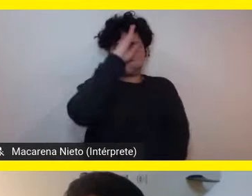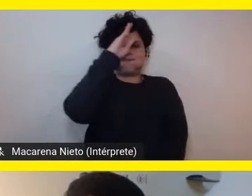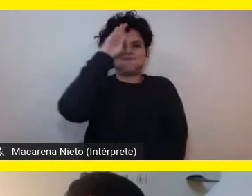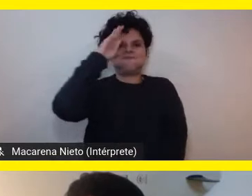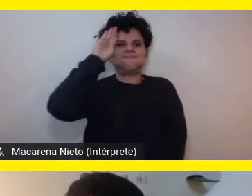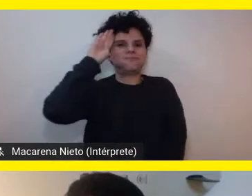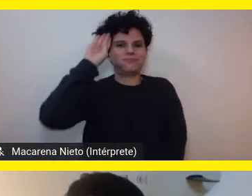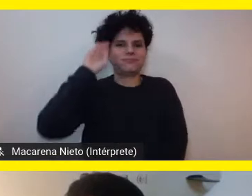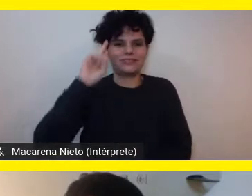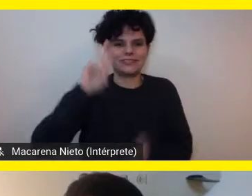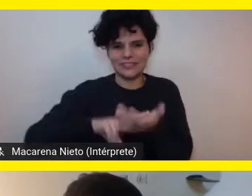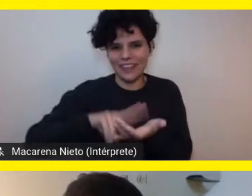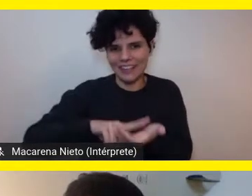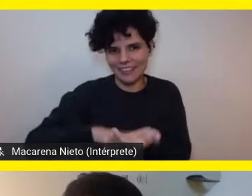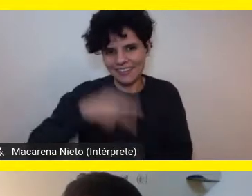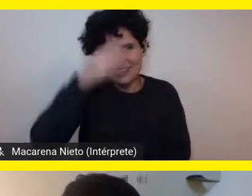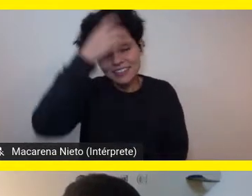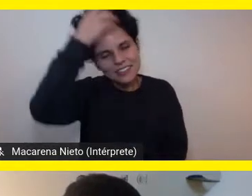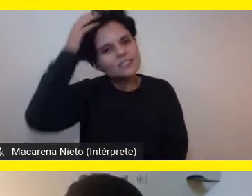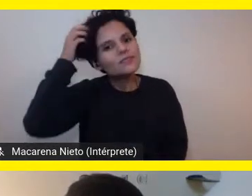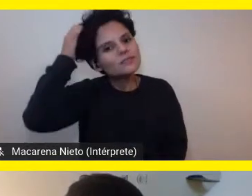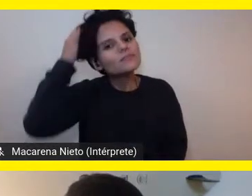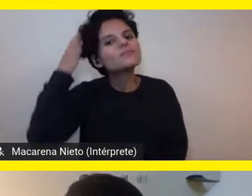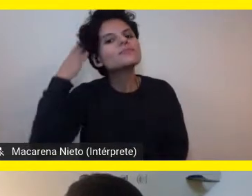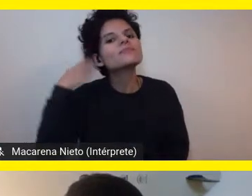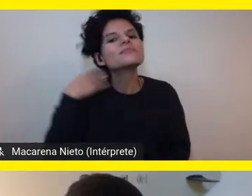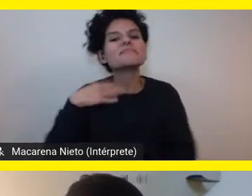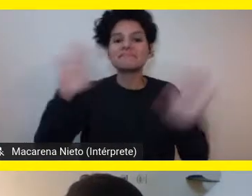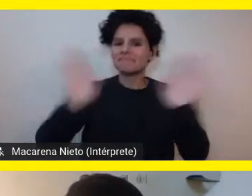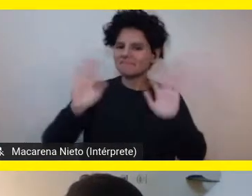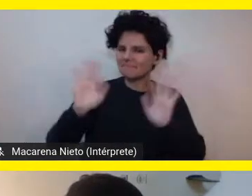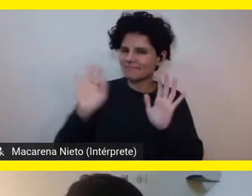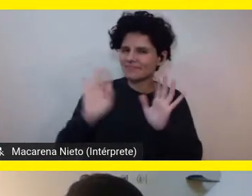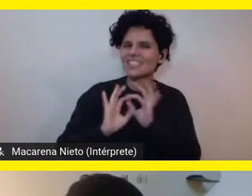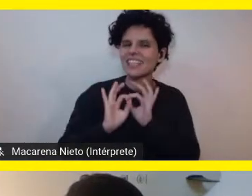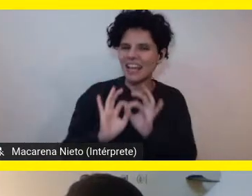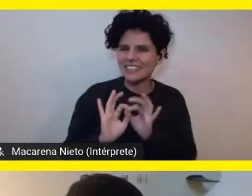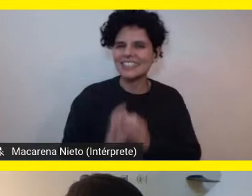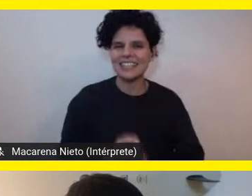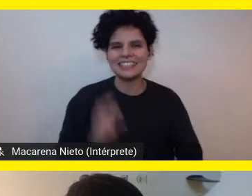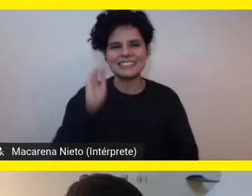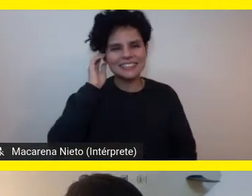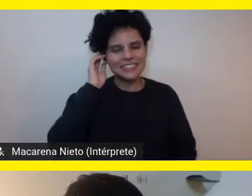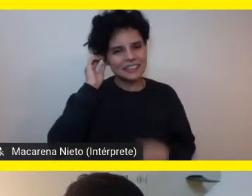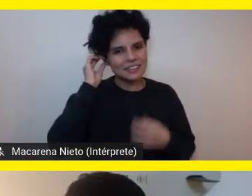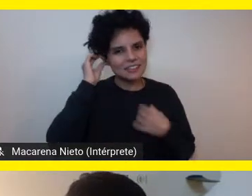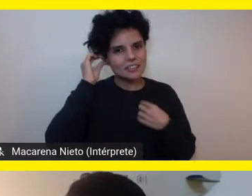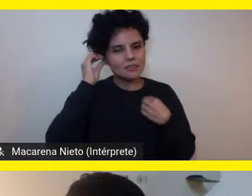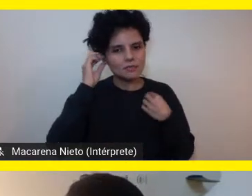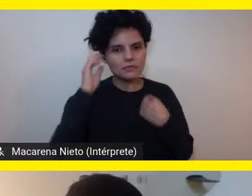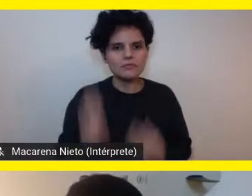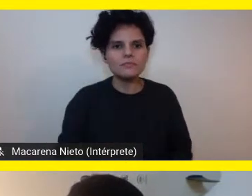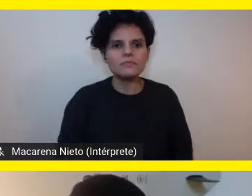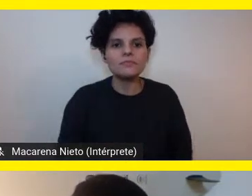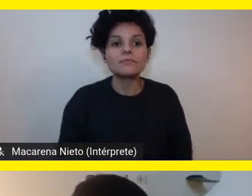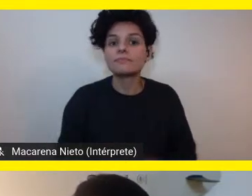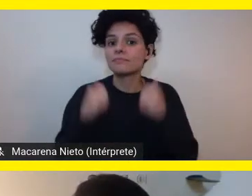ocupada en la actualidad. Hola, bueno, muchas gracias. Bueno,